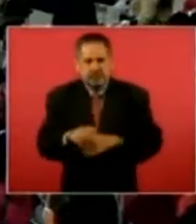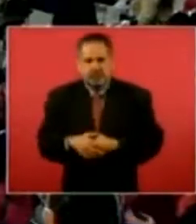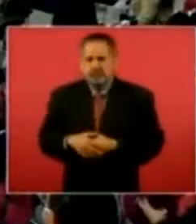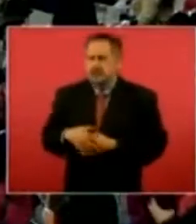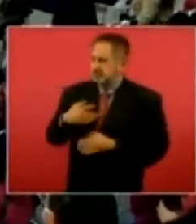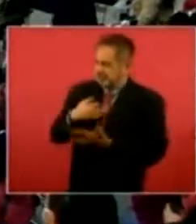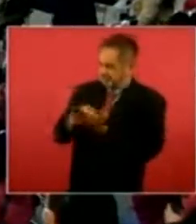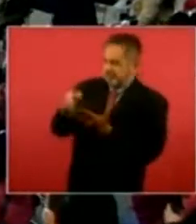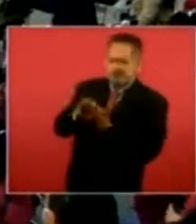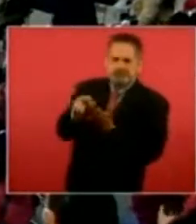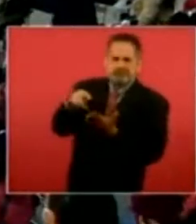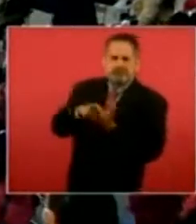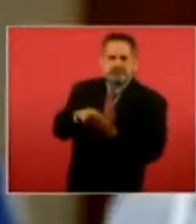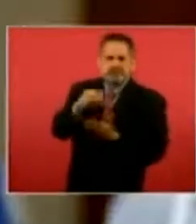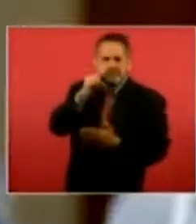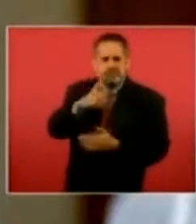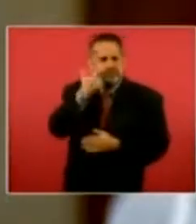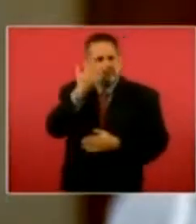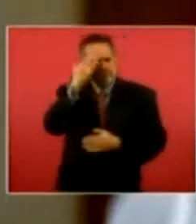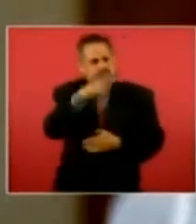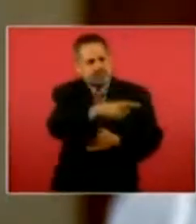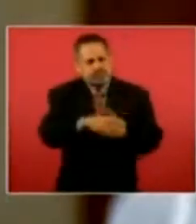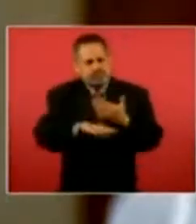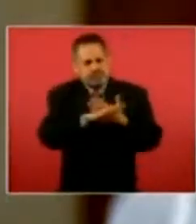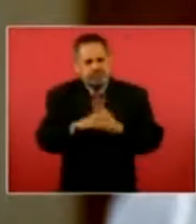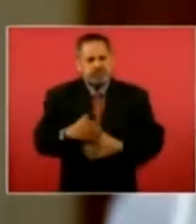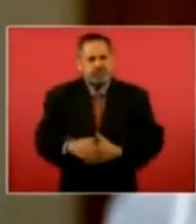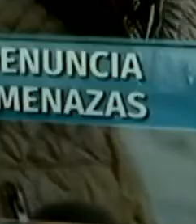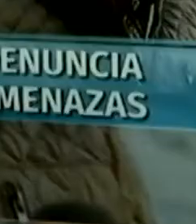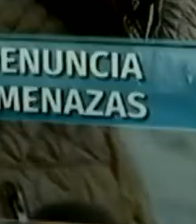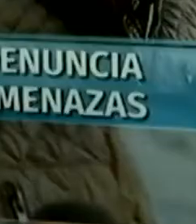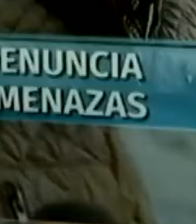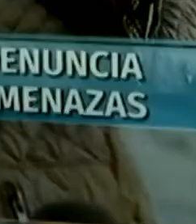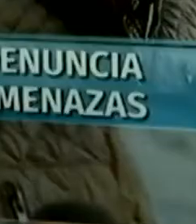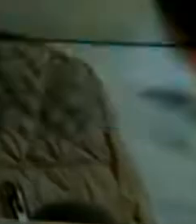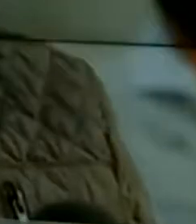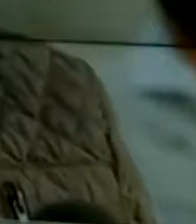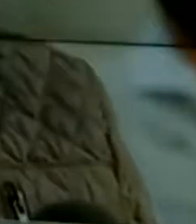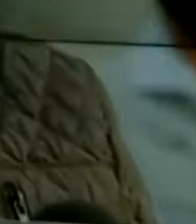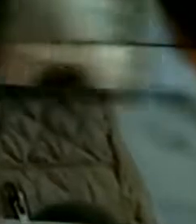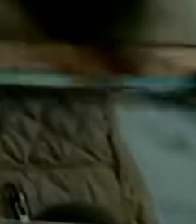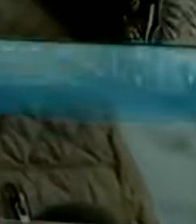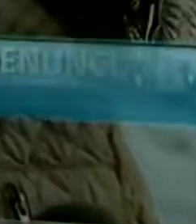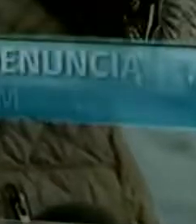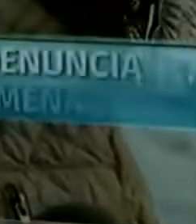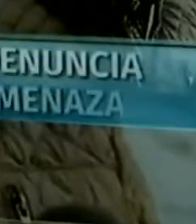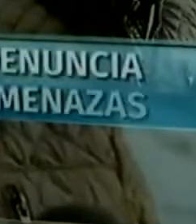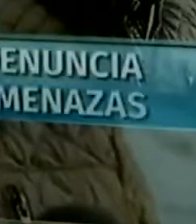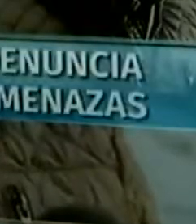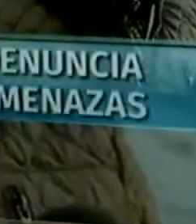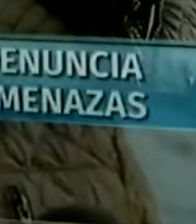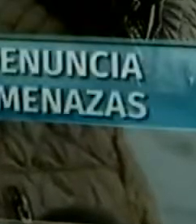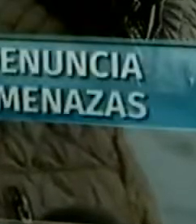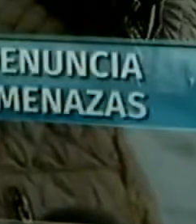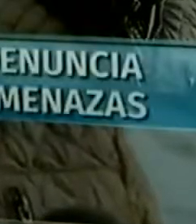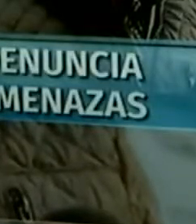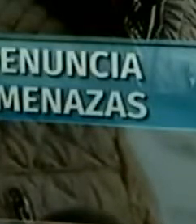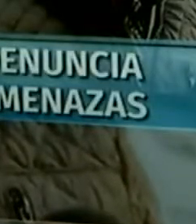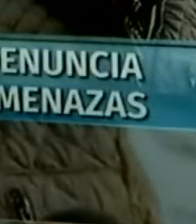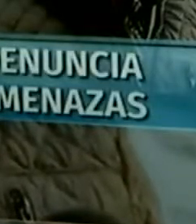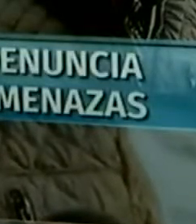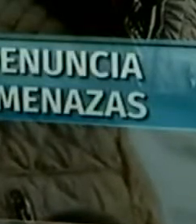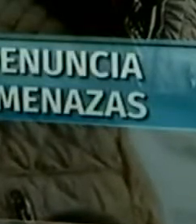firme y valiente. Sí. Quiero saber quiénes son estos agresores. Sí. Horas después conversé con Rodolfo, quien me confirmó que ya recibió la